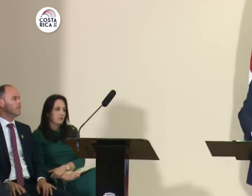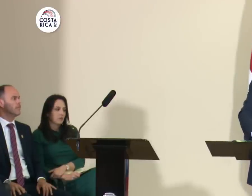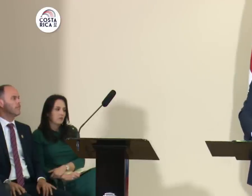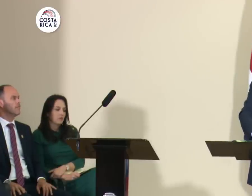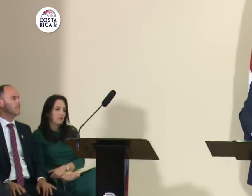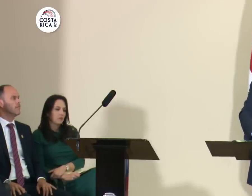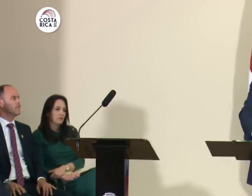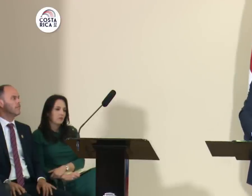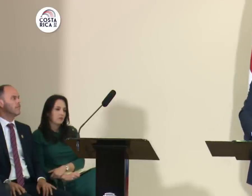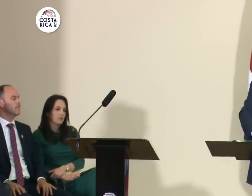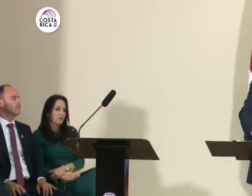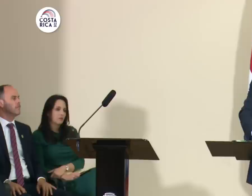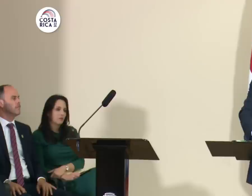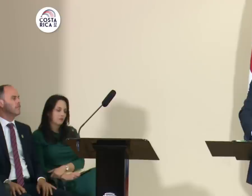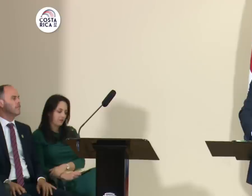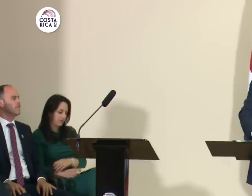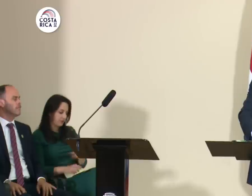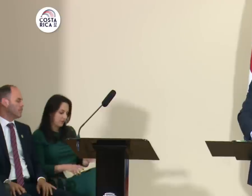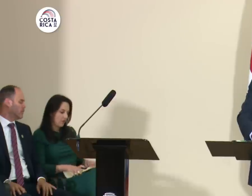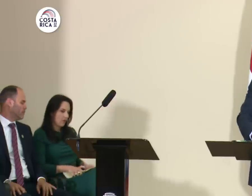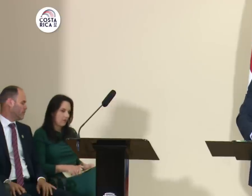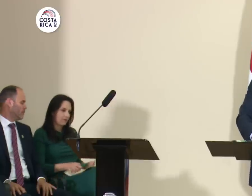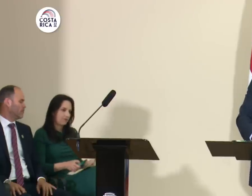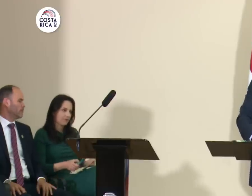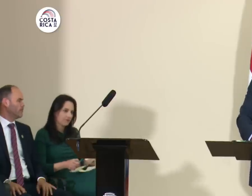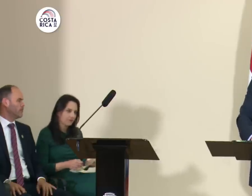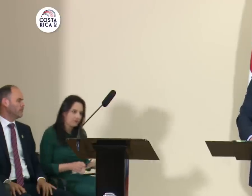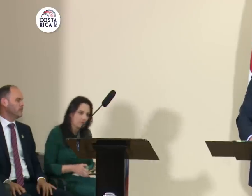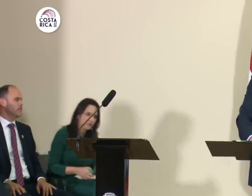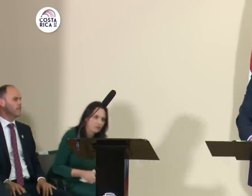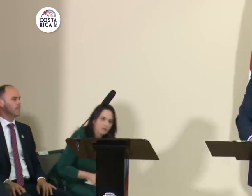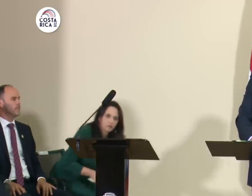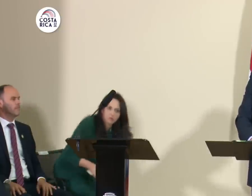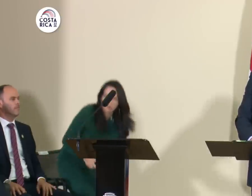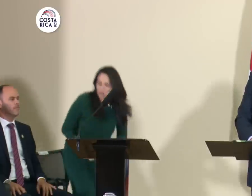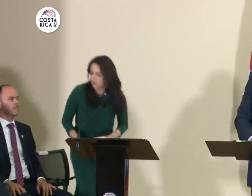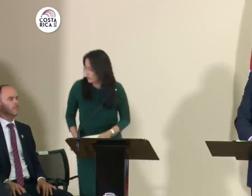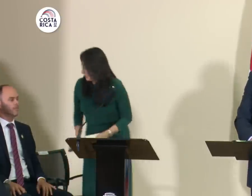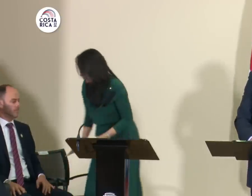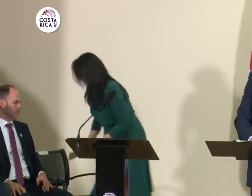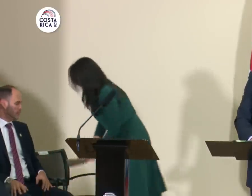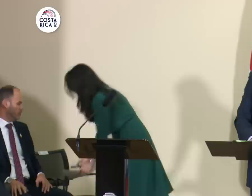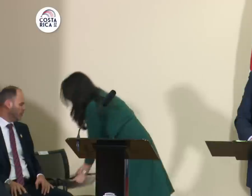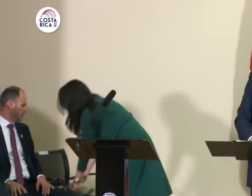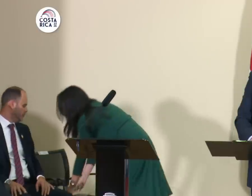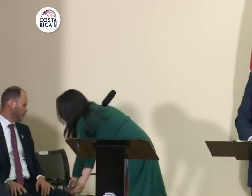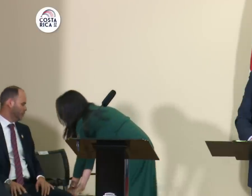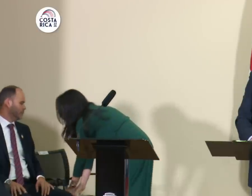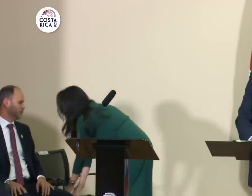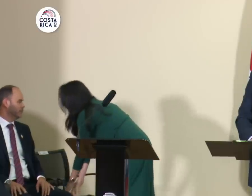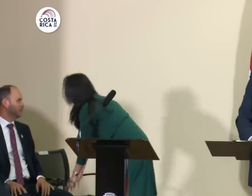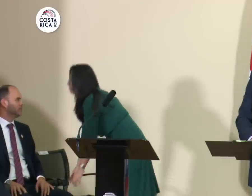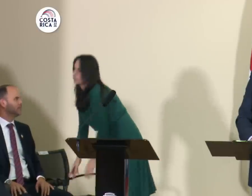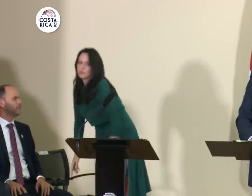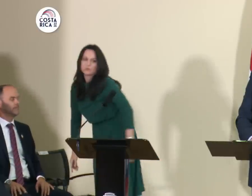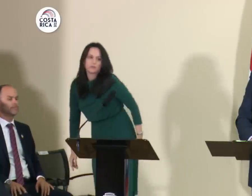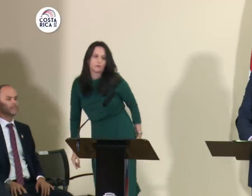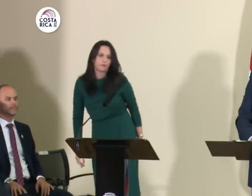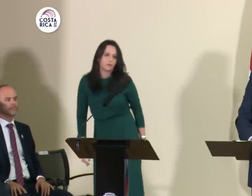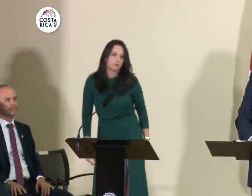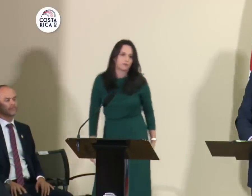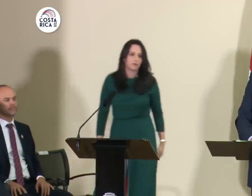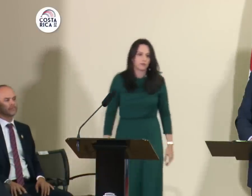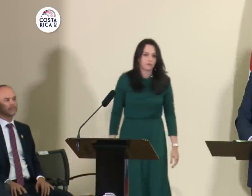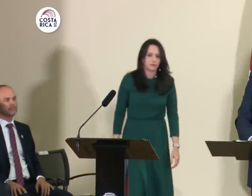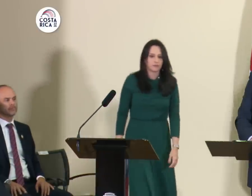Invitamos al escenario principal a la ministra de la Presidencia, Natalia Díaz Quintana, a la ministra de Viviendas y Asentamientos Humanos, Jessica Martínez Porras, y